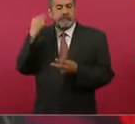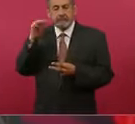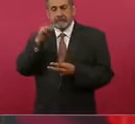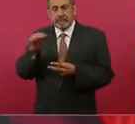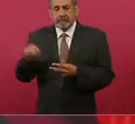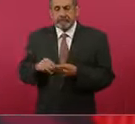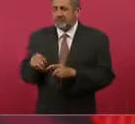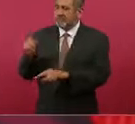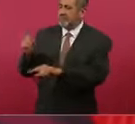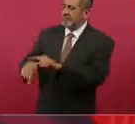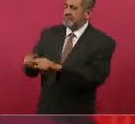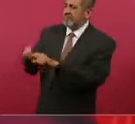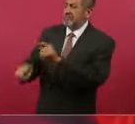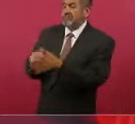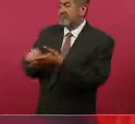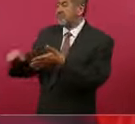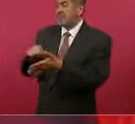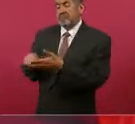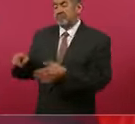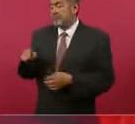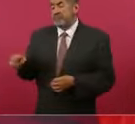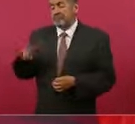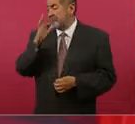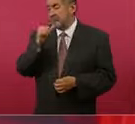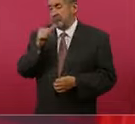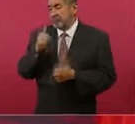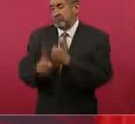es. Supuestamente porque